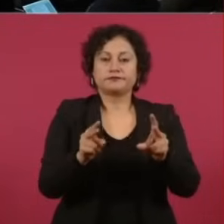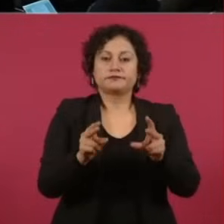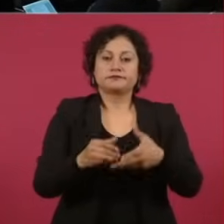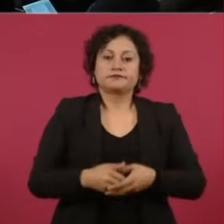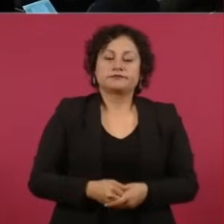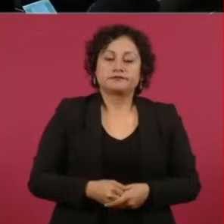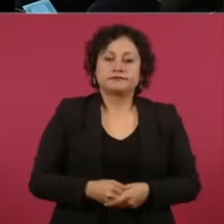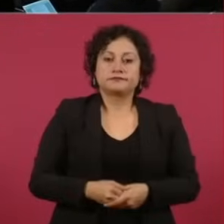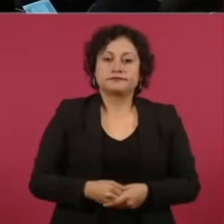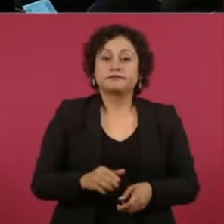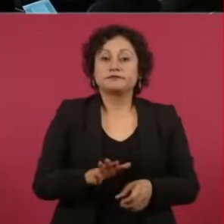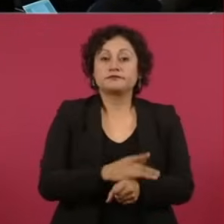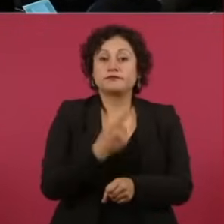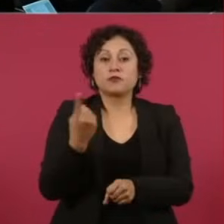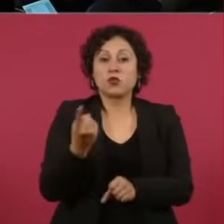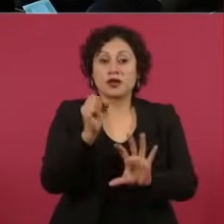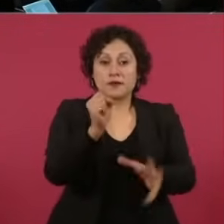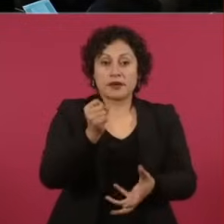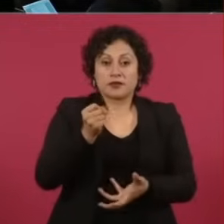porque todo el presupuesto se lo repartían.